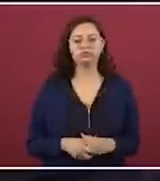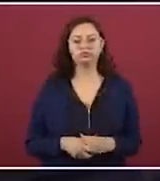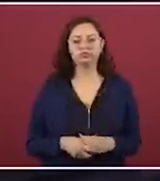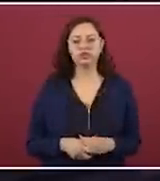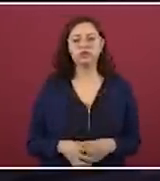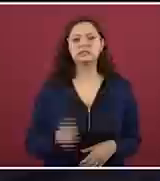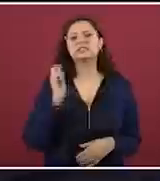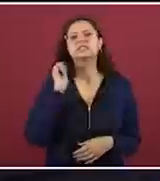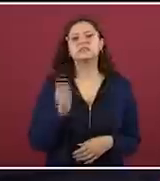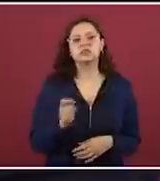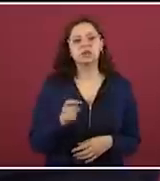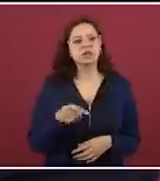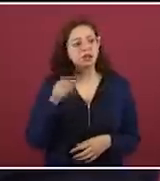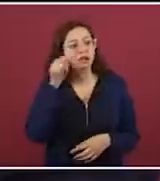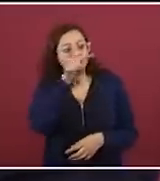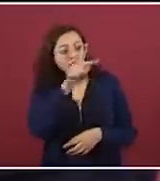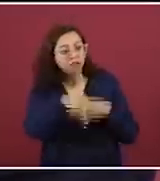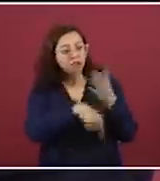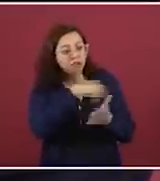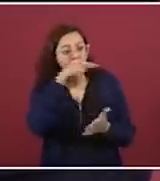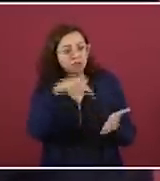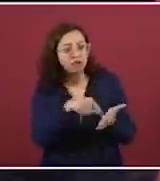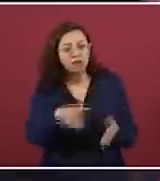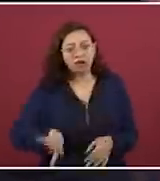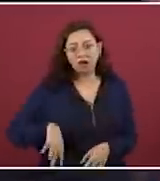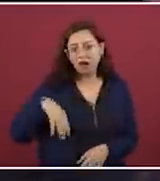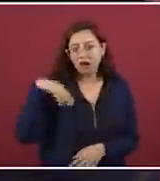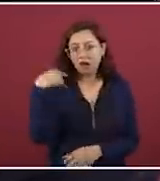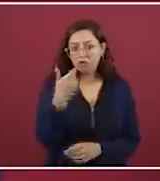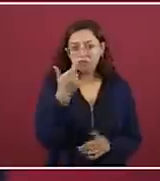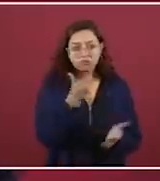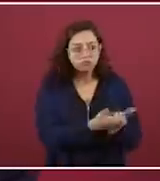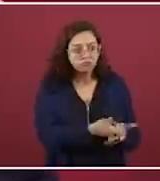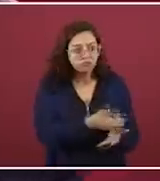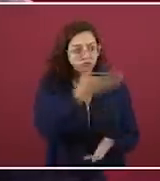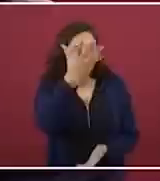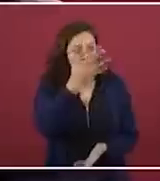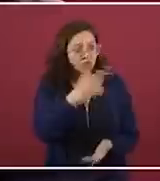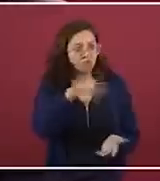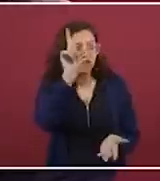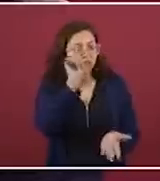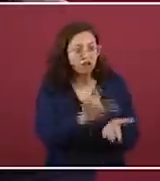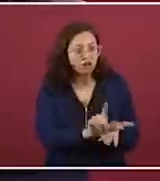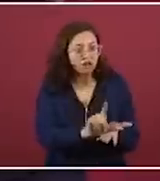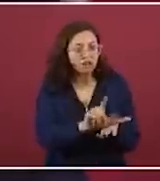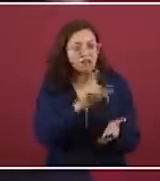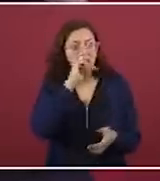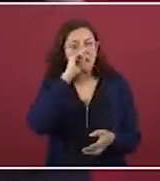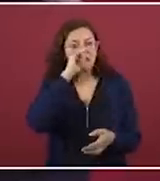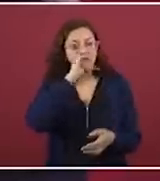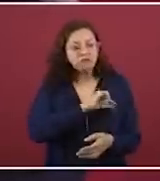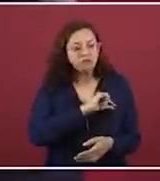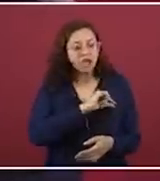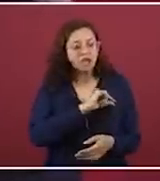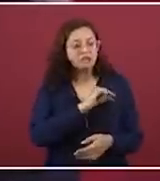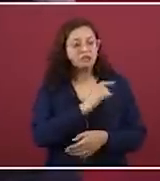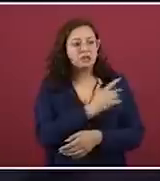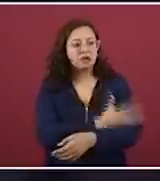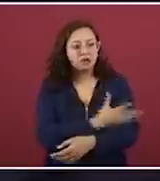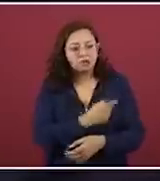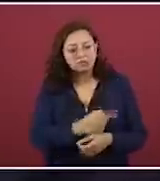comprando donde no dan litros de litro o venden muy cara la